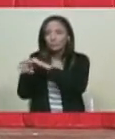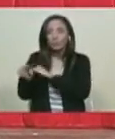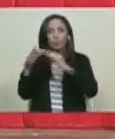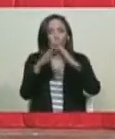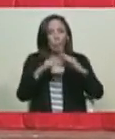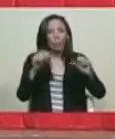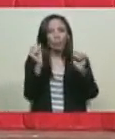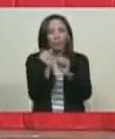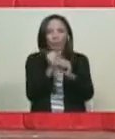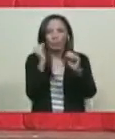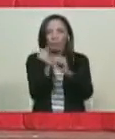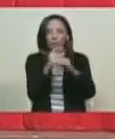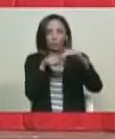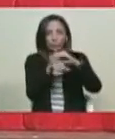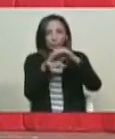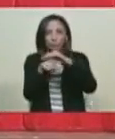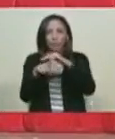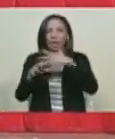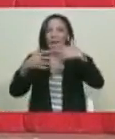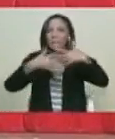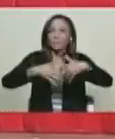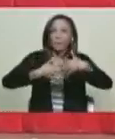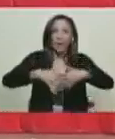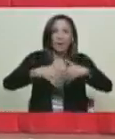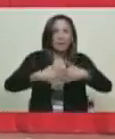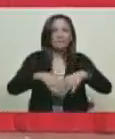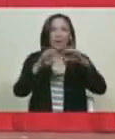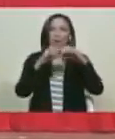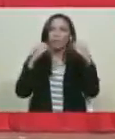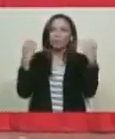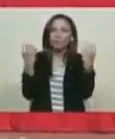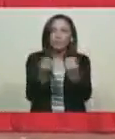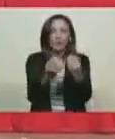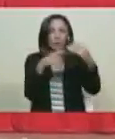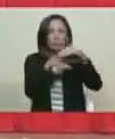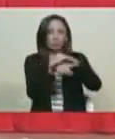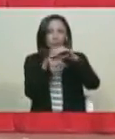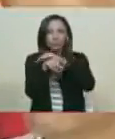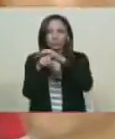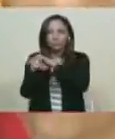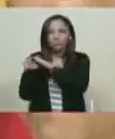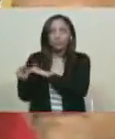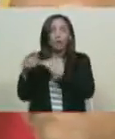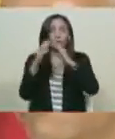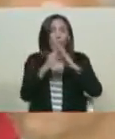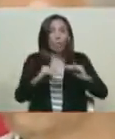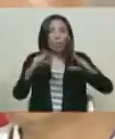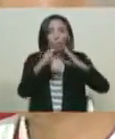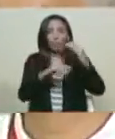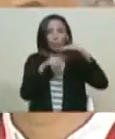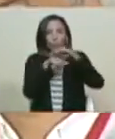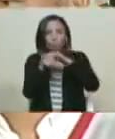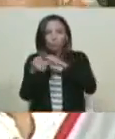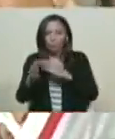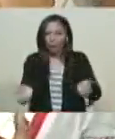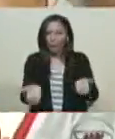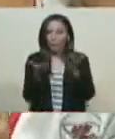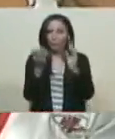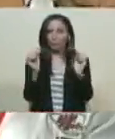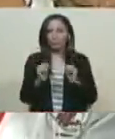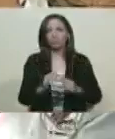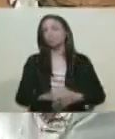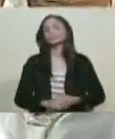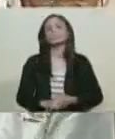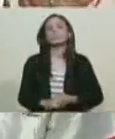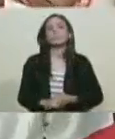trabajo, hasta la última fábrica, hasta la última ruta del último rincón de nuestra patria.